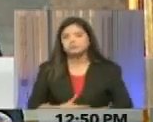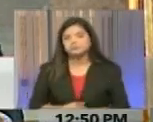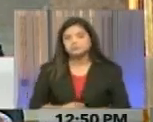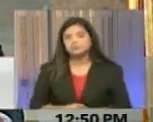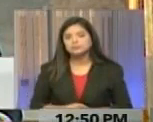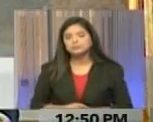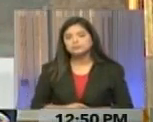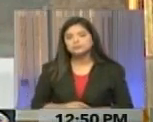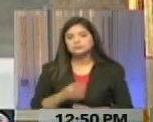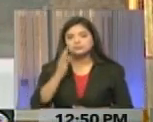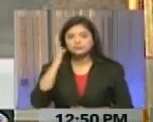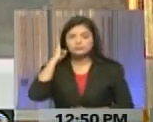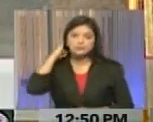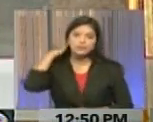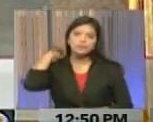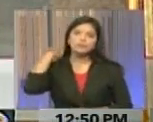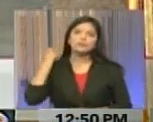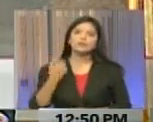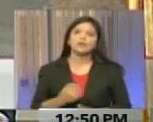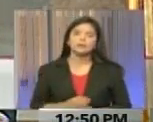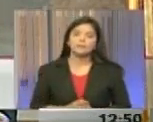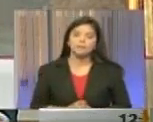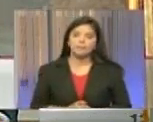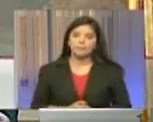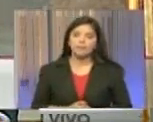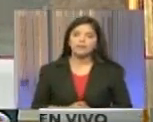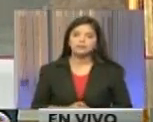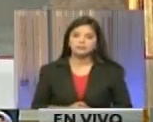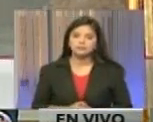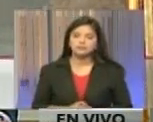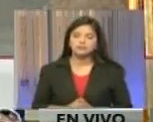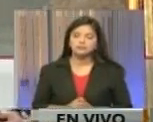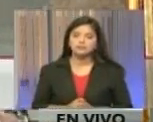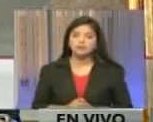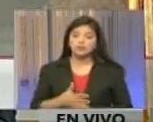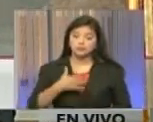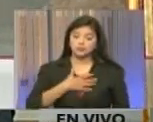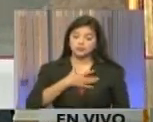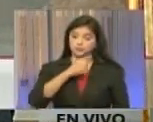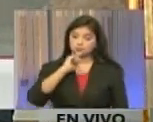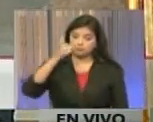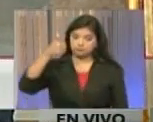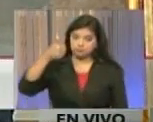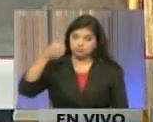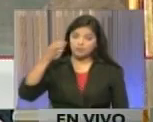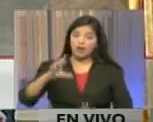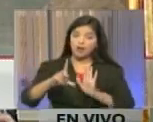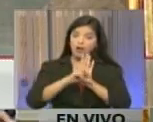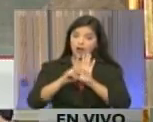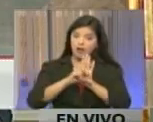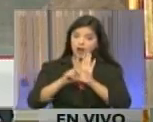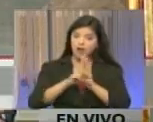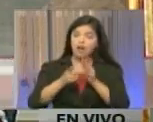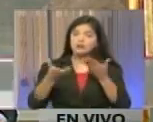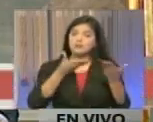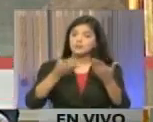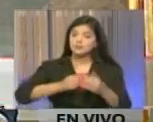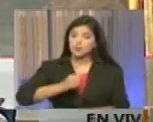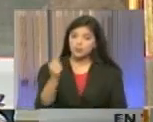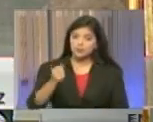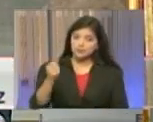Consecuente con eso, y dado las facultades como órgano rector que me da la ley orgánica del servicio de